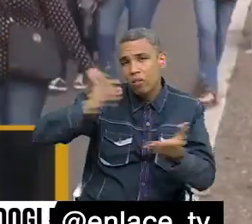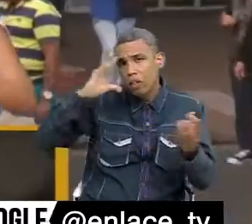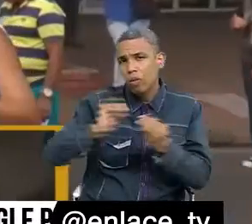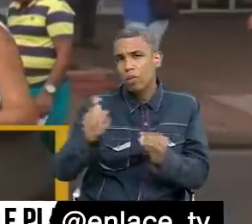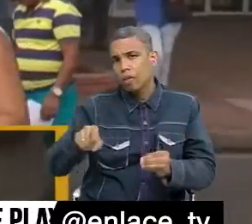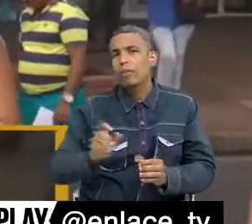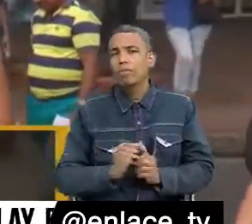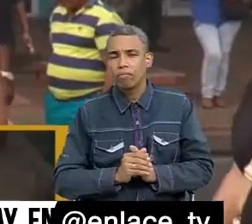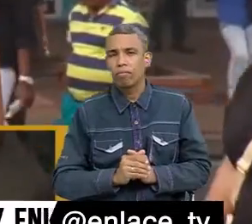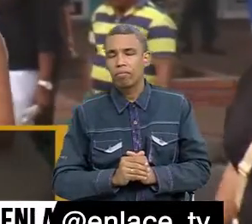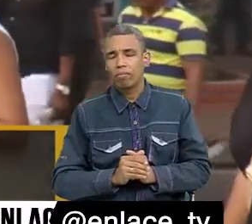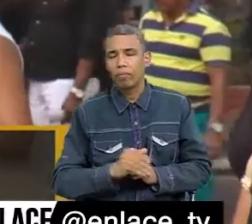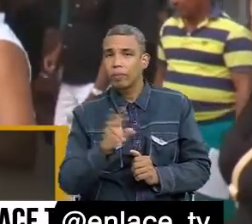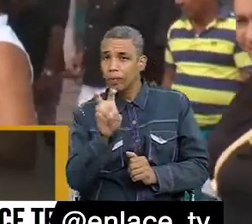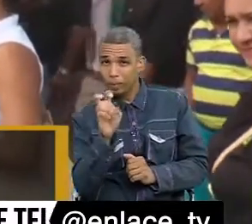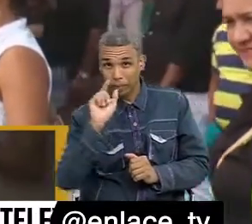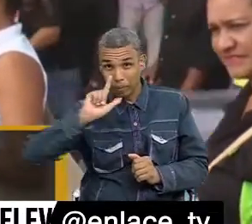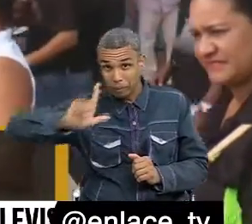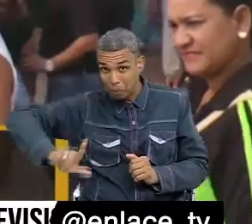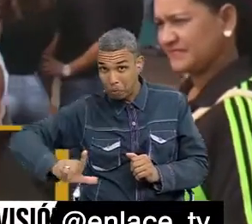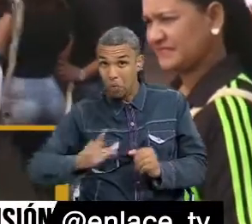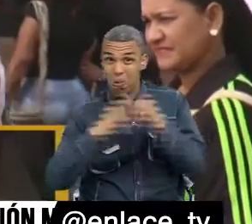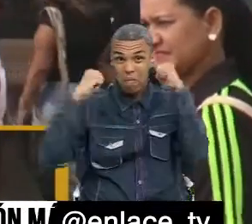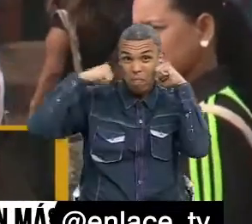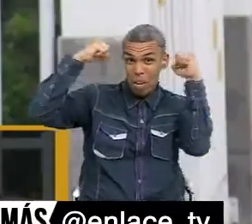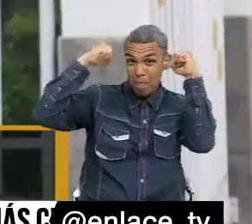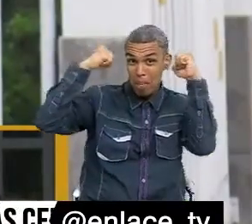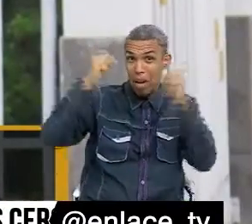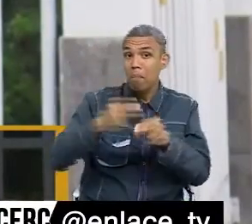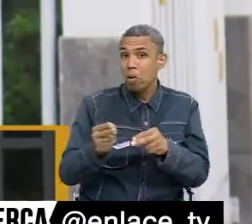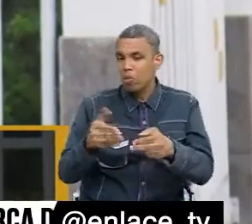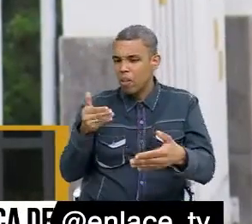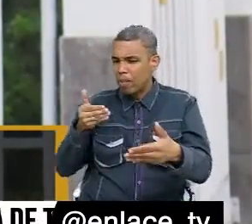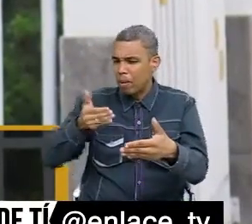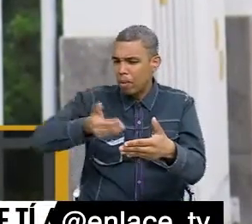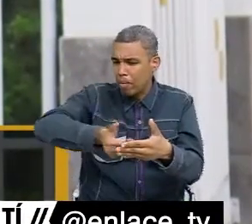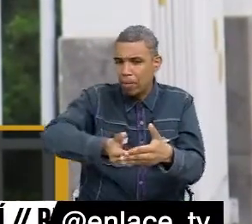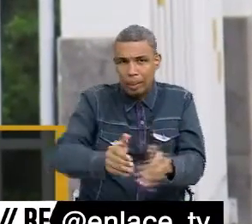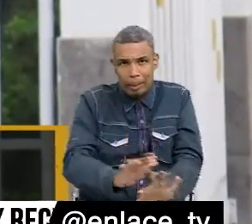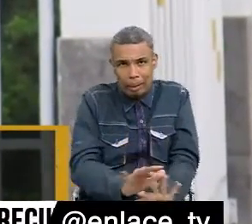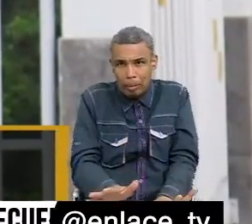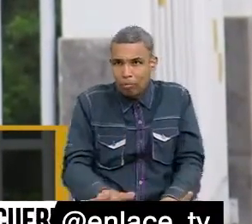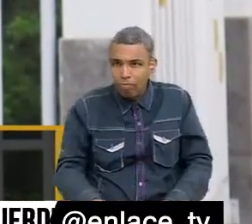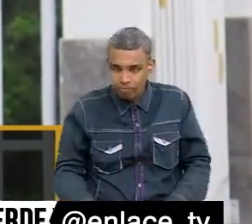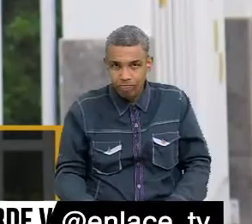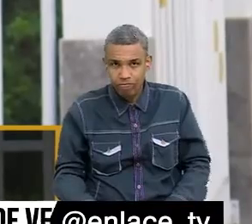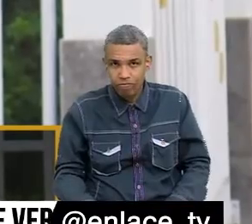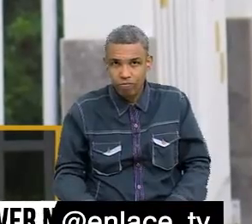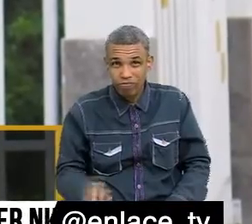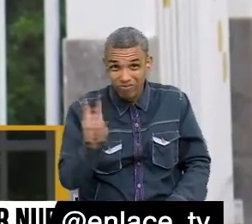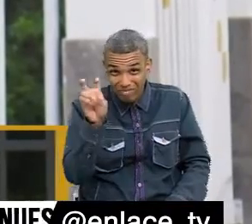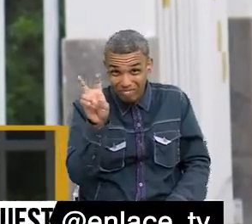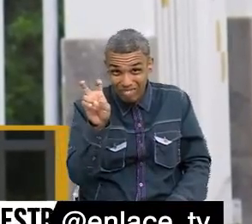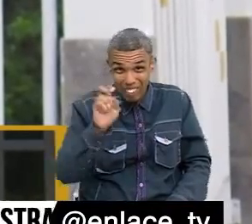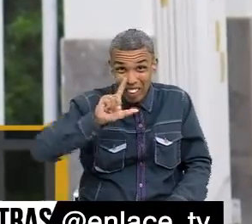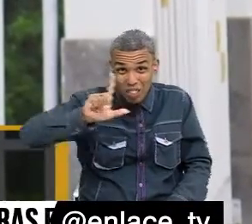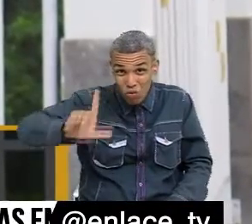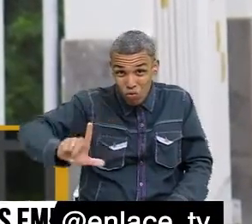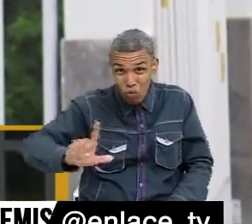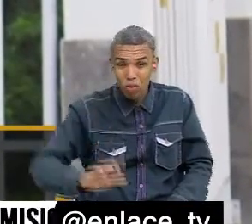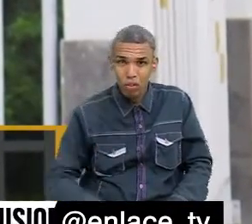si los maestros en Colombia cesan en sus actividades. Para este martes 7 de julio hay la